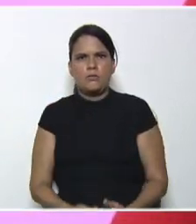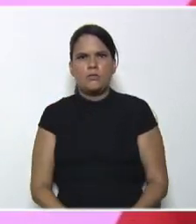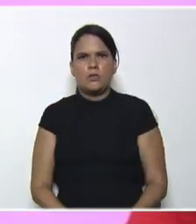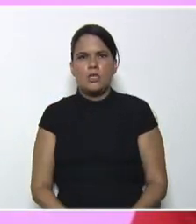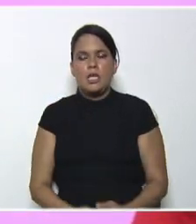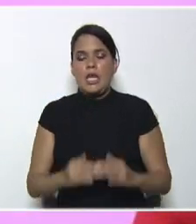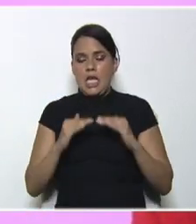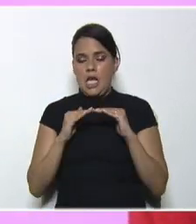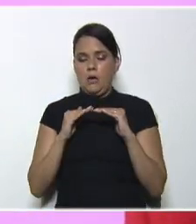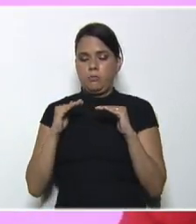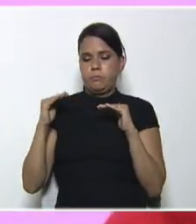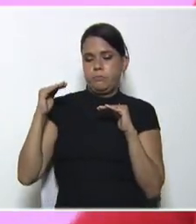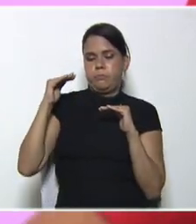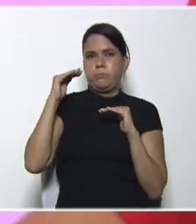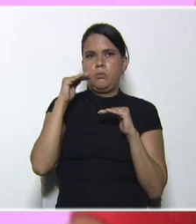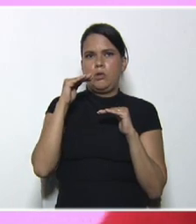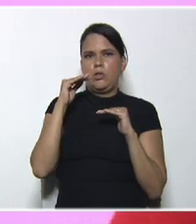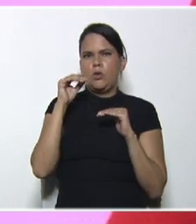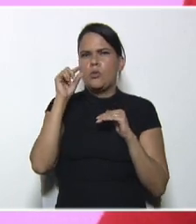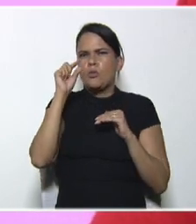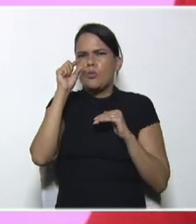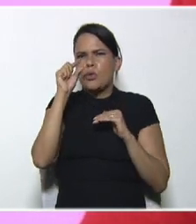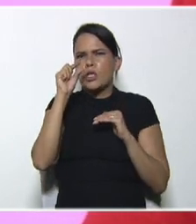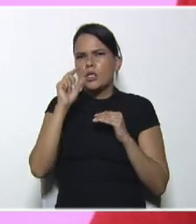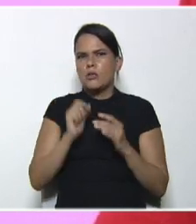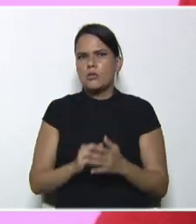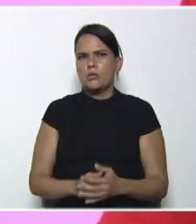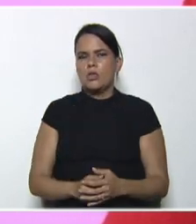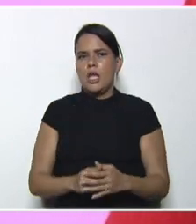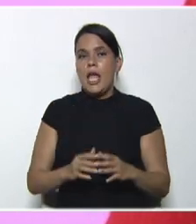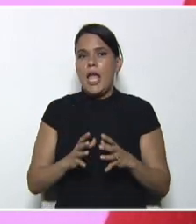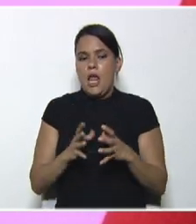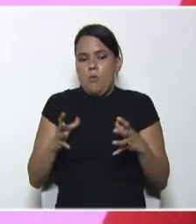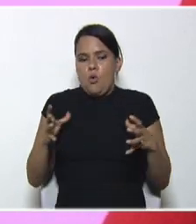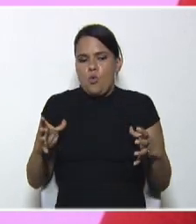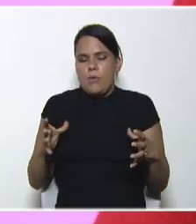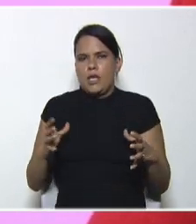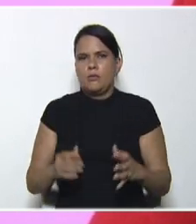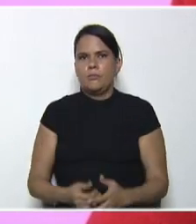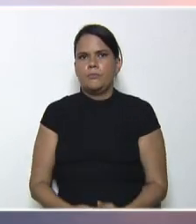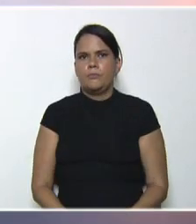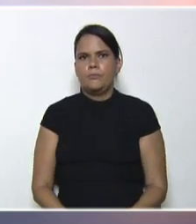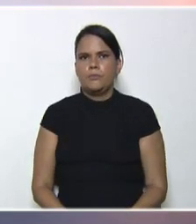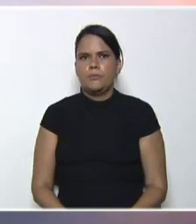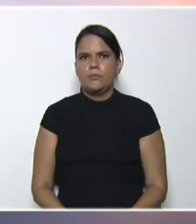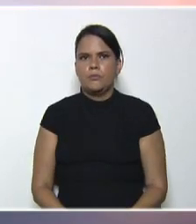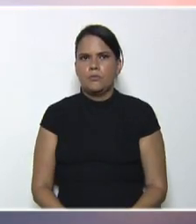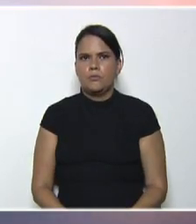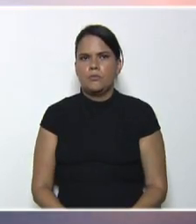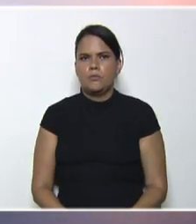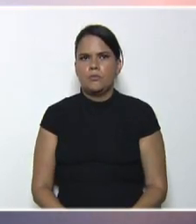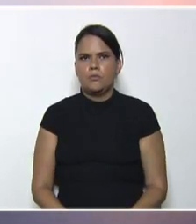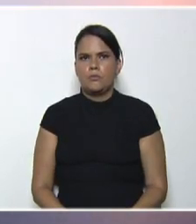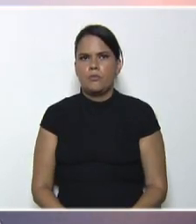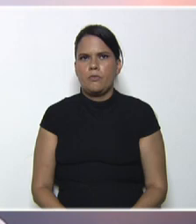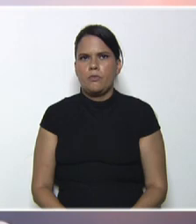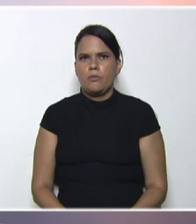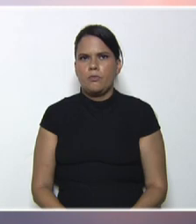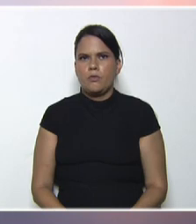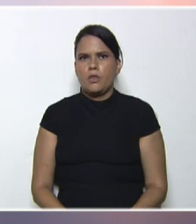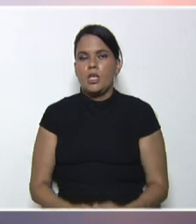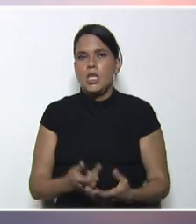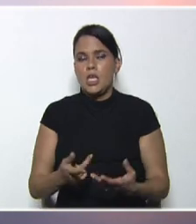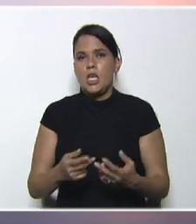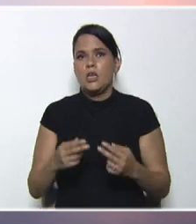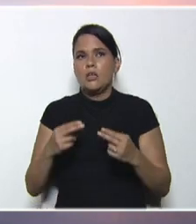que aumenta algunos milímetros el volumen, ¿ok? Y su unidad de